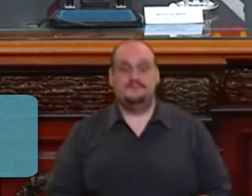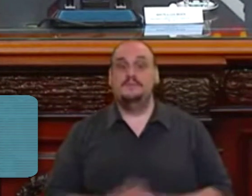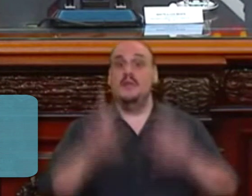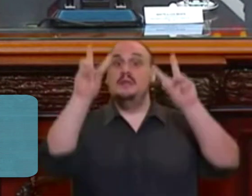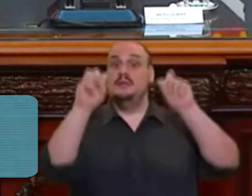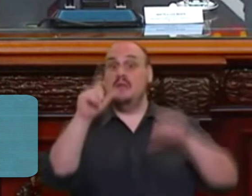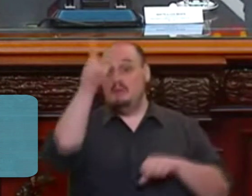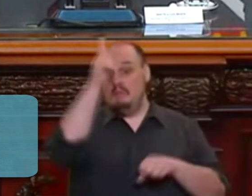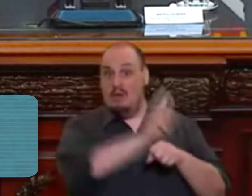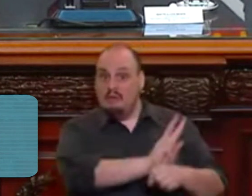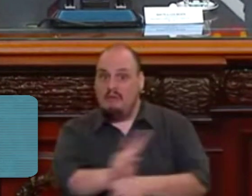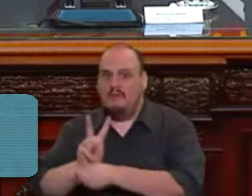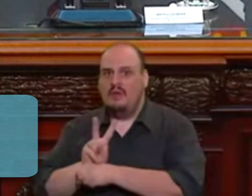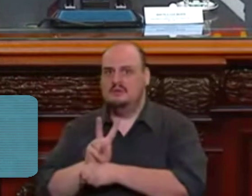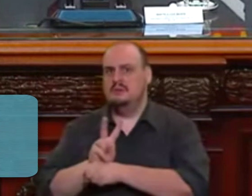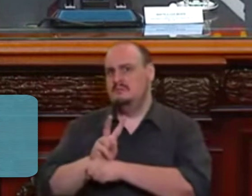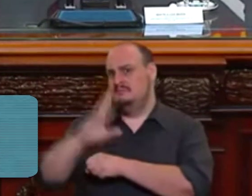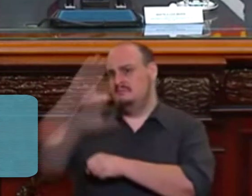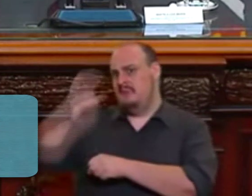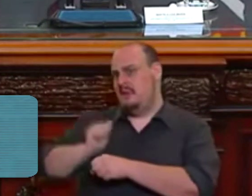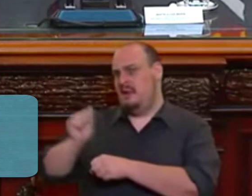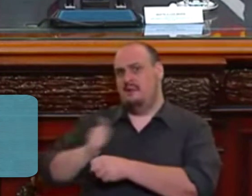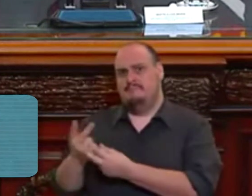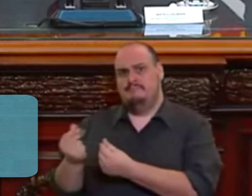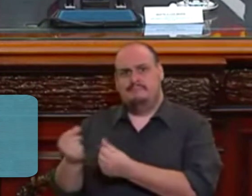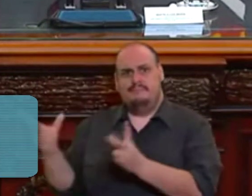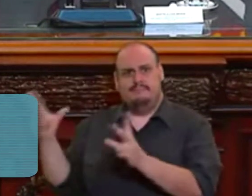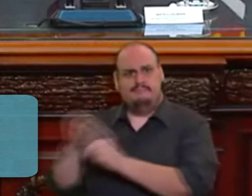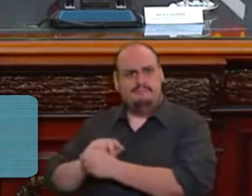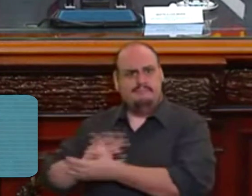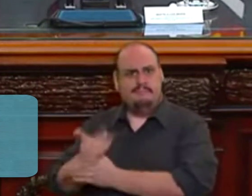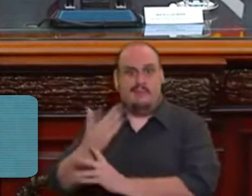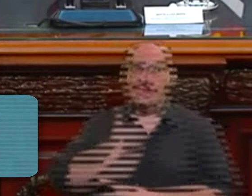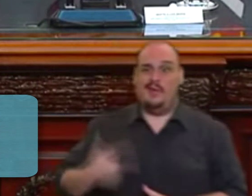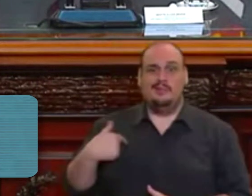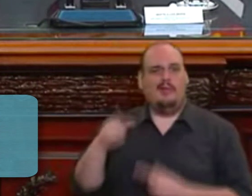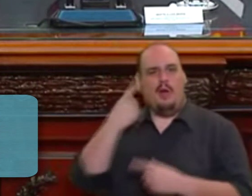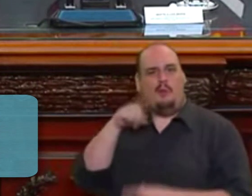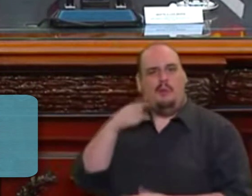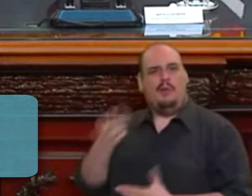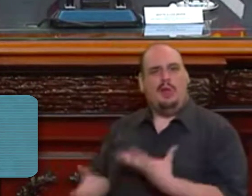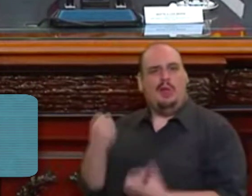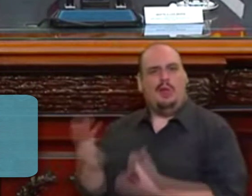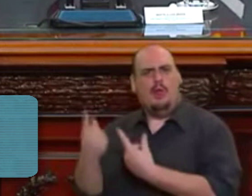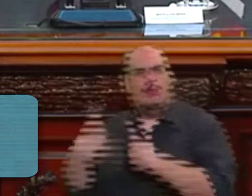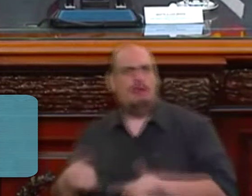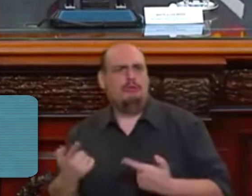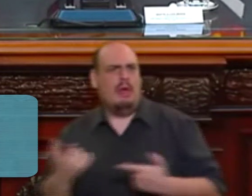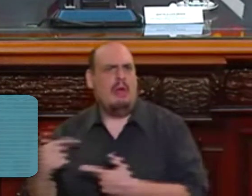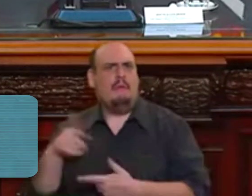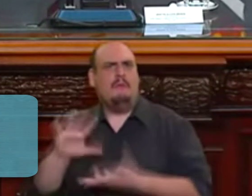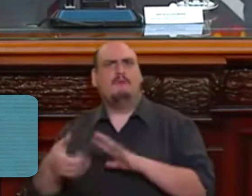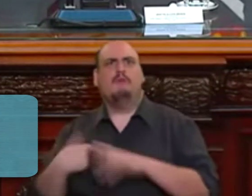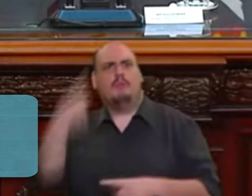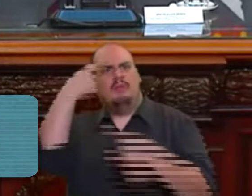un contacto directo con la gente. Al ser consultado por el tema de la suba de impuestos en la provincia de Buenos Aires, lo que